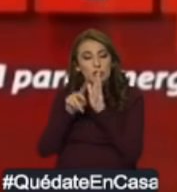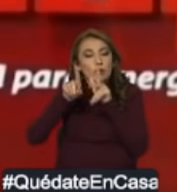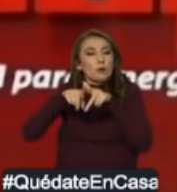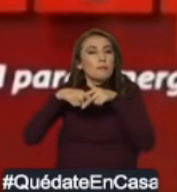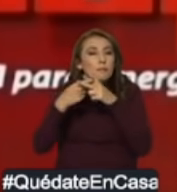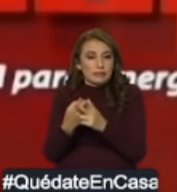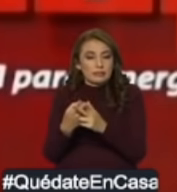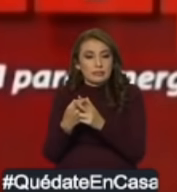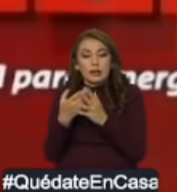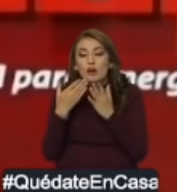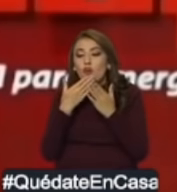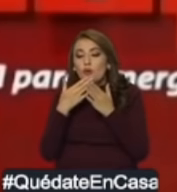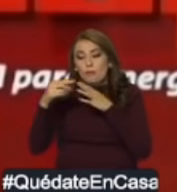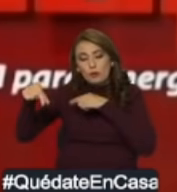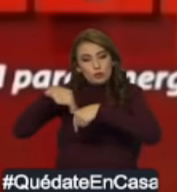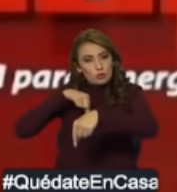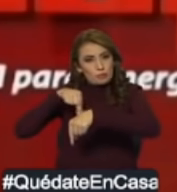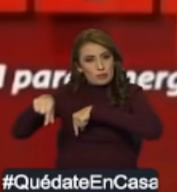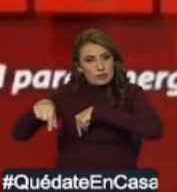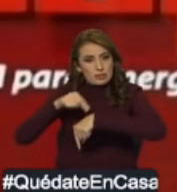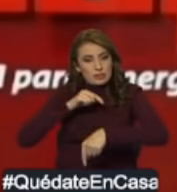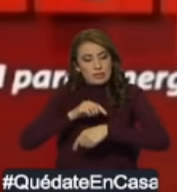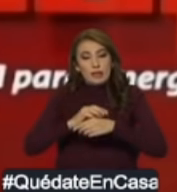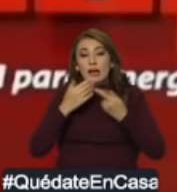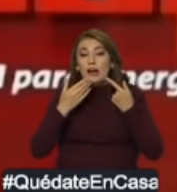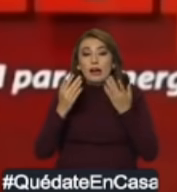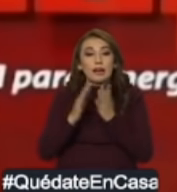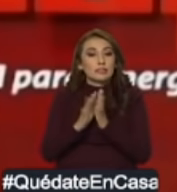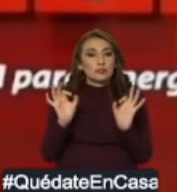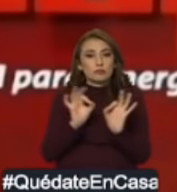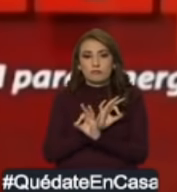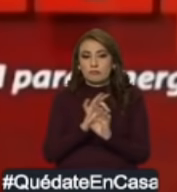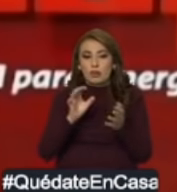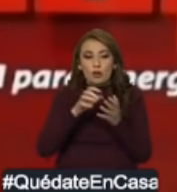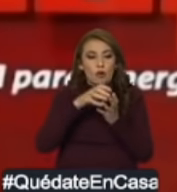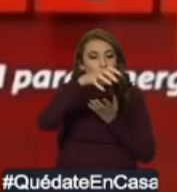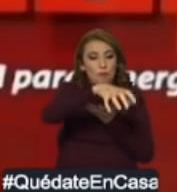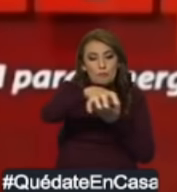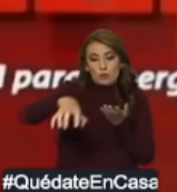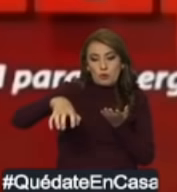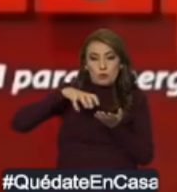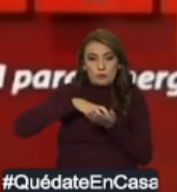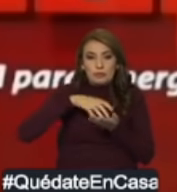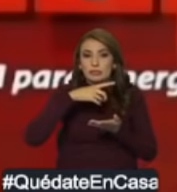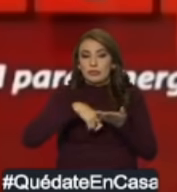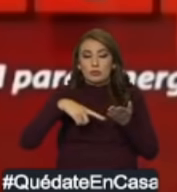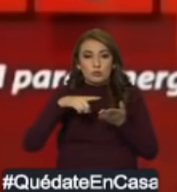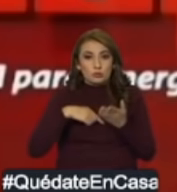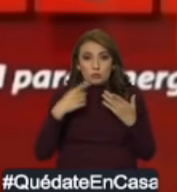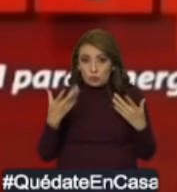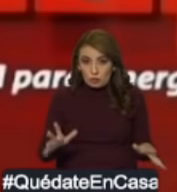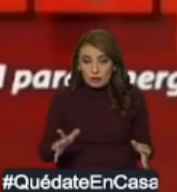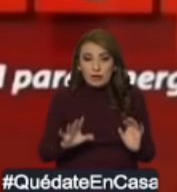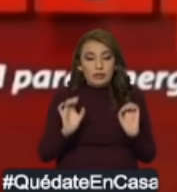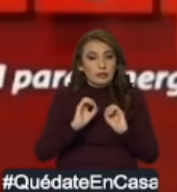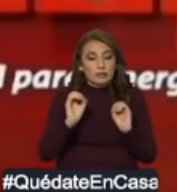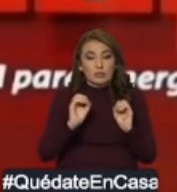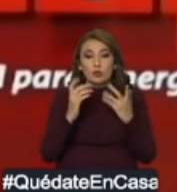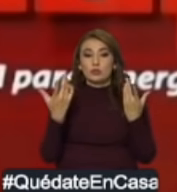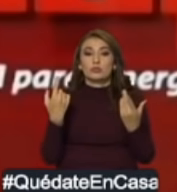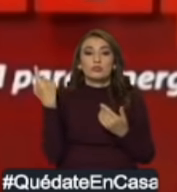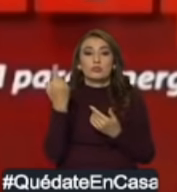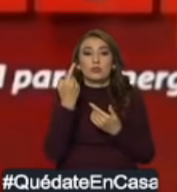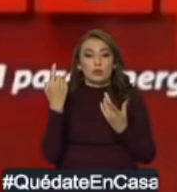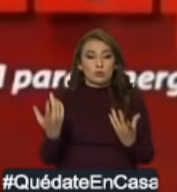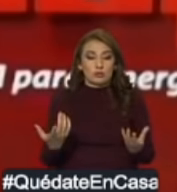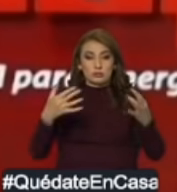es decir, que no haya restricción de circulación entre provincias y cantones. Ese es el nivel de conexión que existe entre